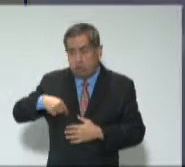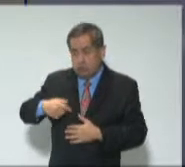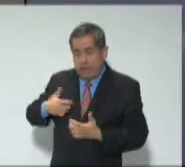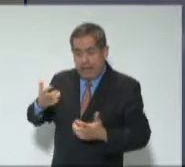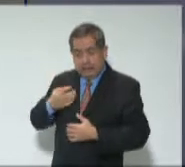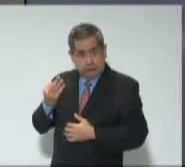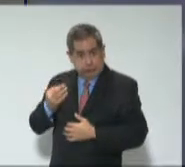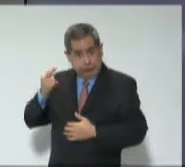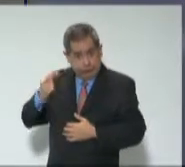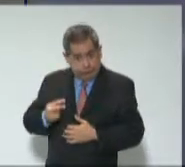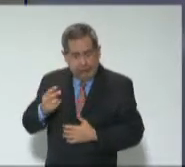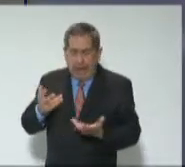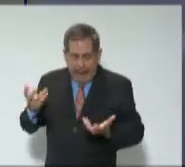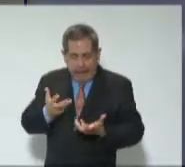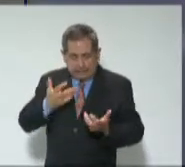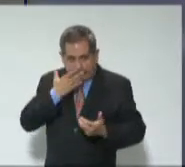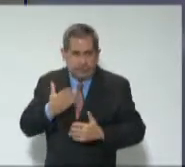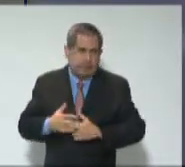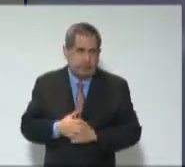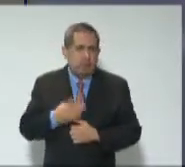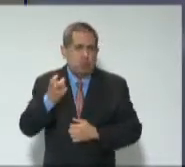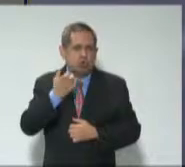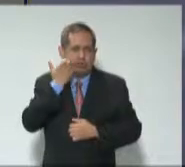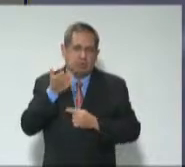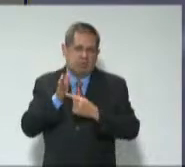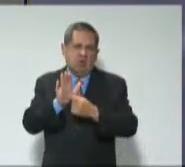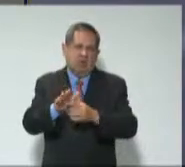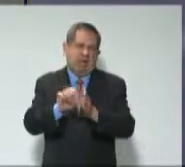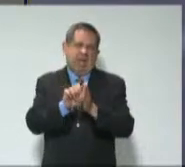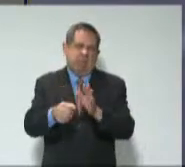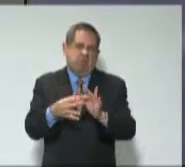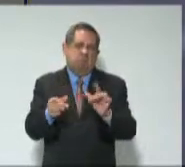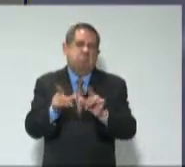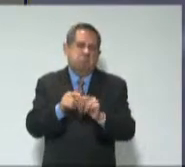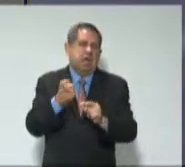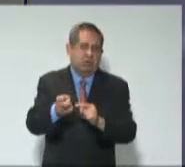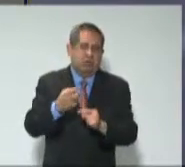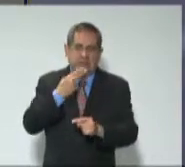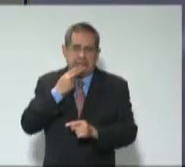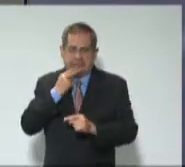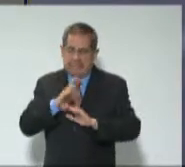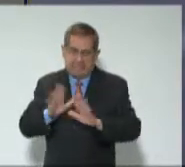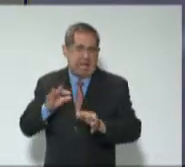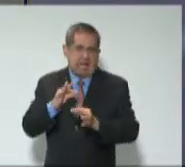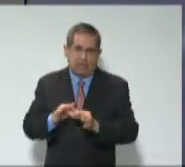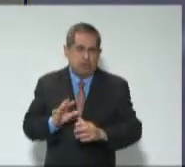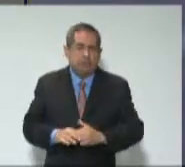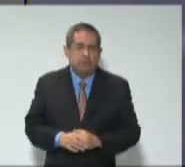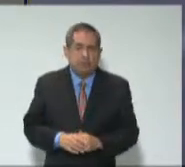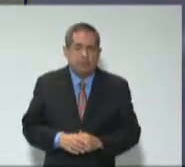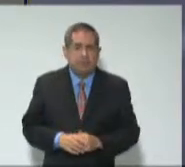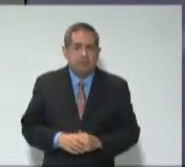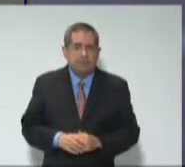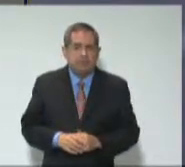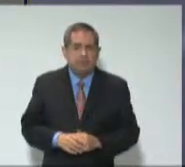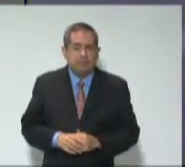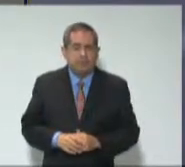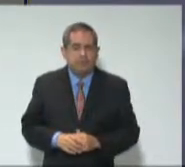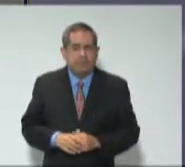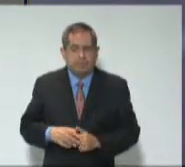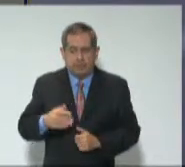lo llevemos efecto por eso quise compartir este ejemplo en tiempos de